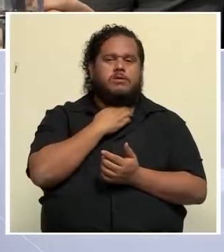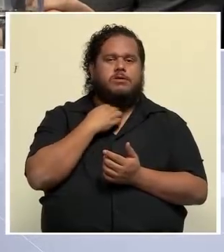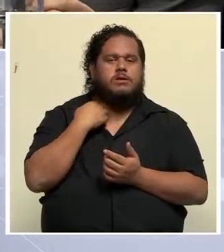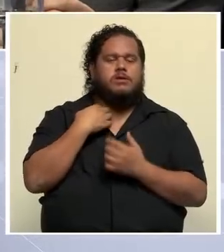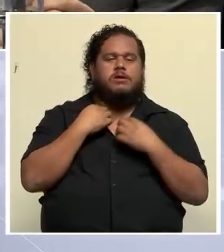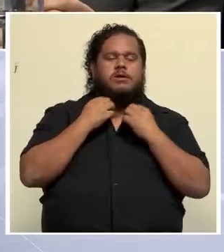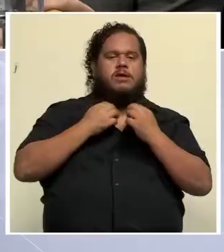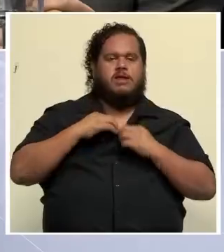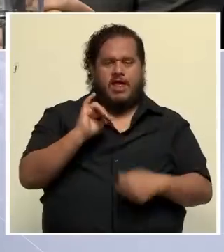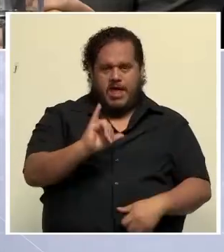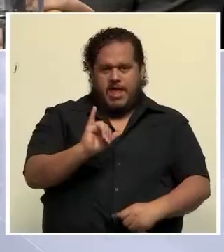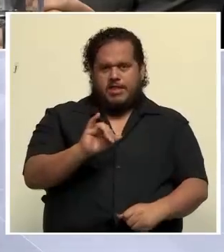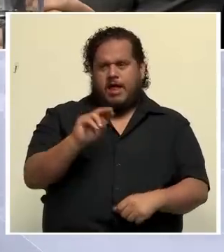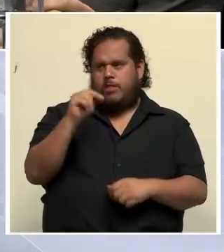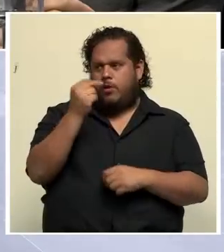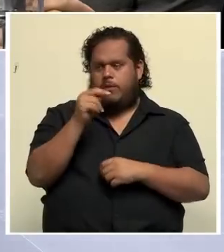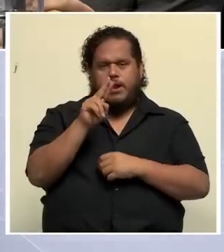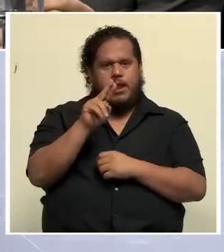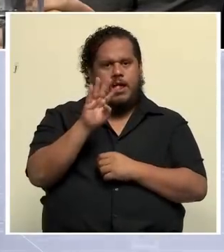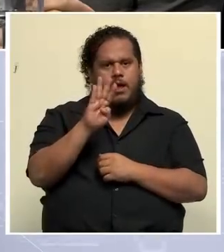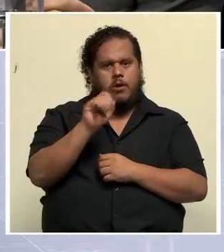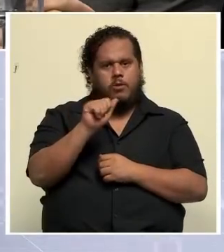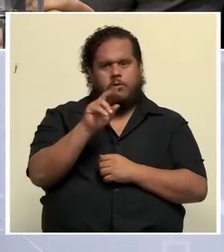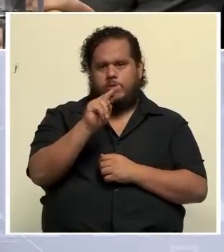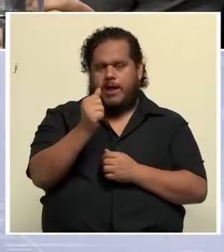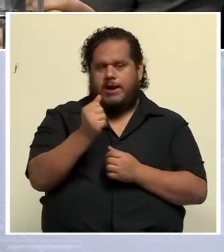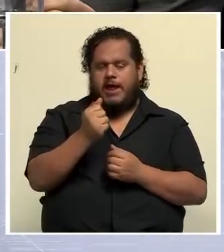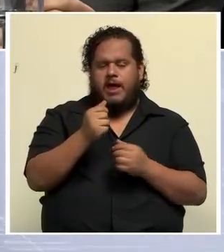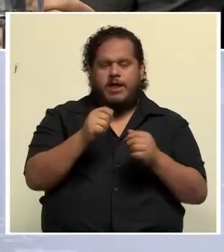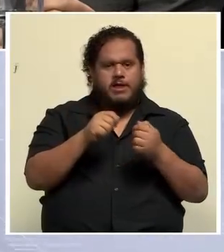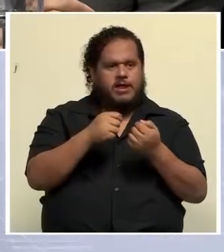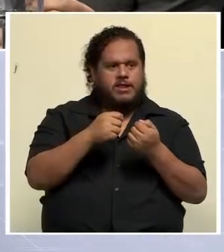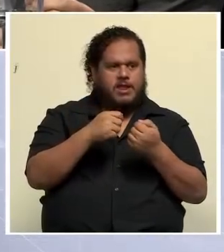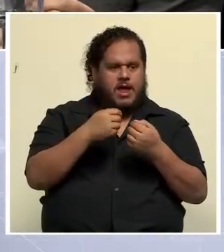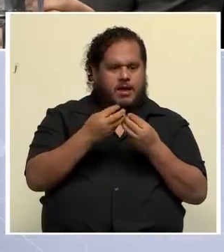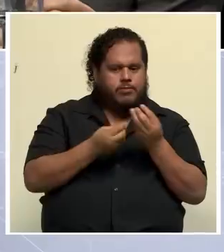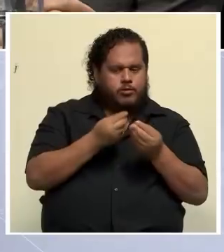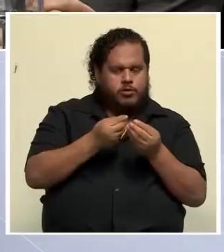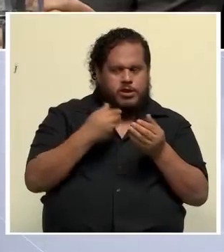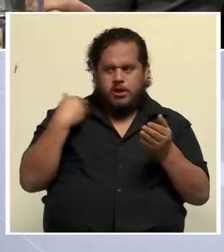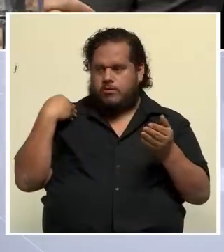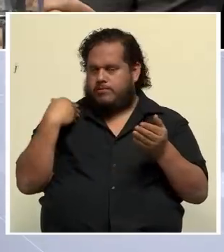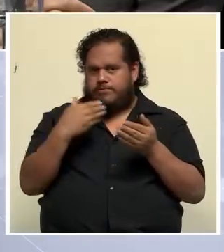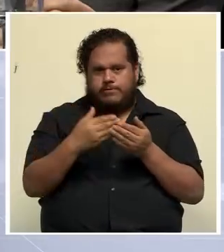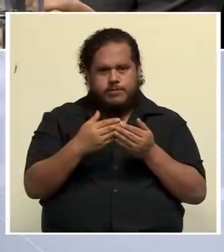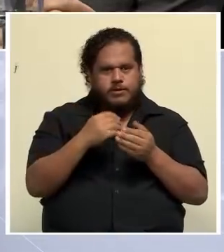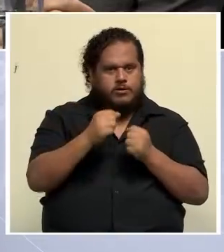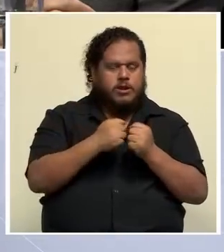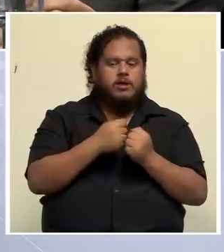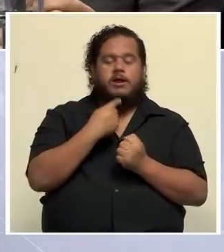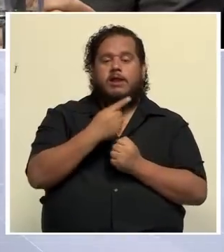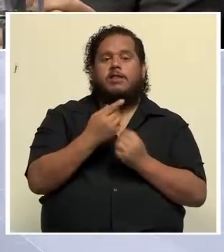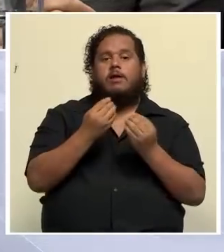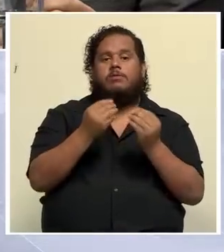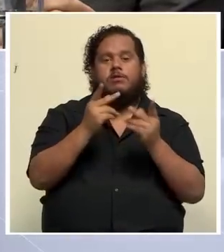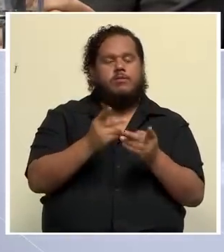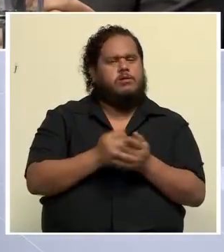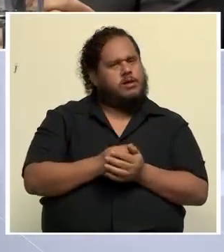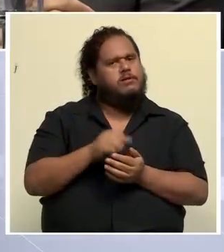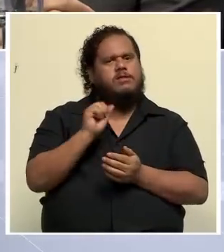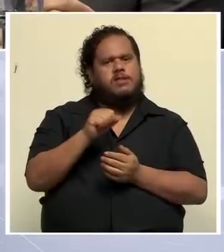esa novela urbana que se ha tejido a lo largo de los años, que es lo que está diciéndole a mucha gente,